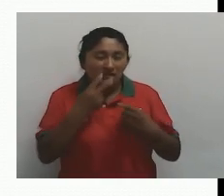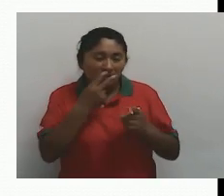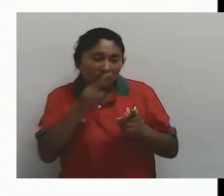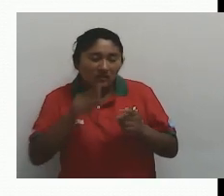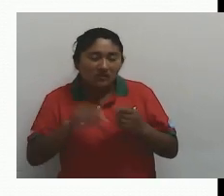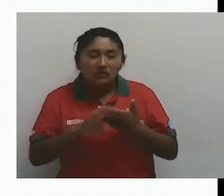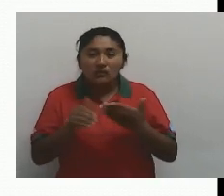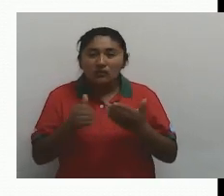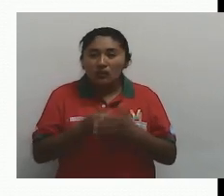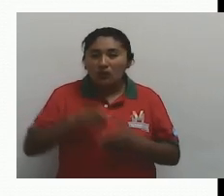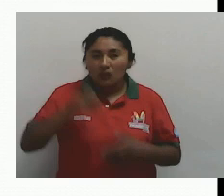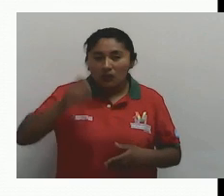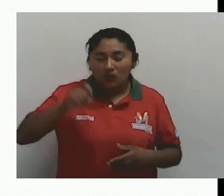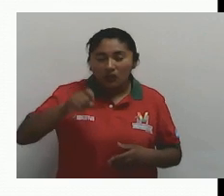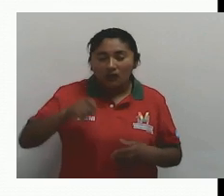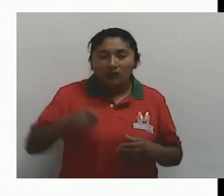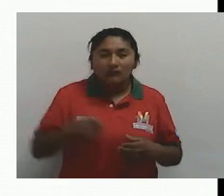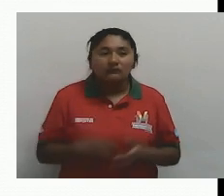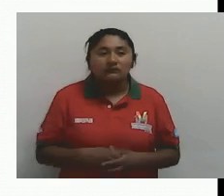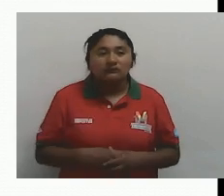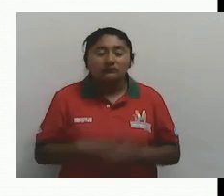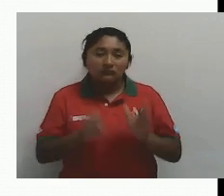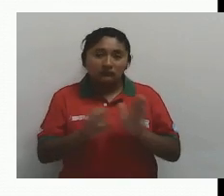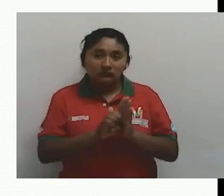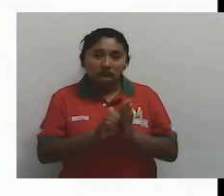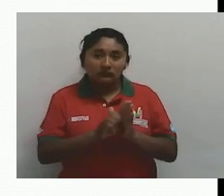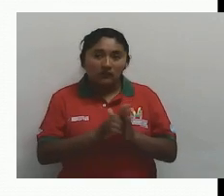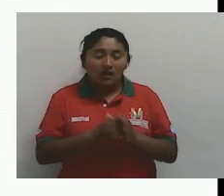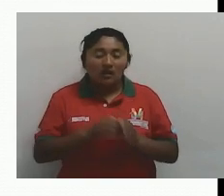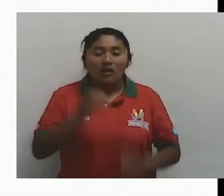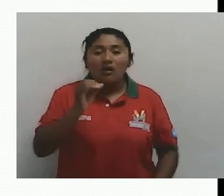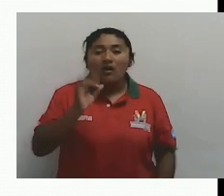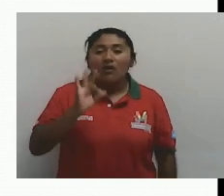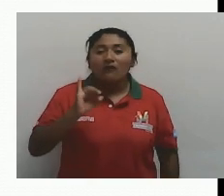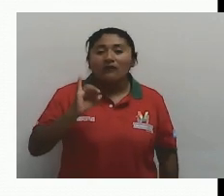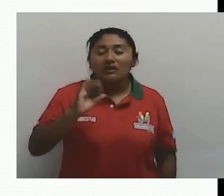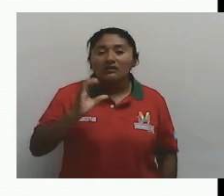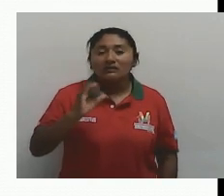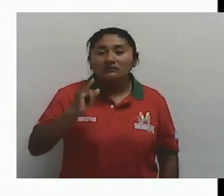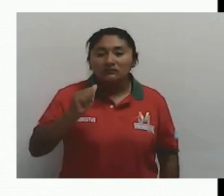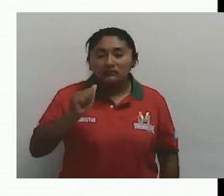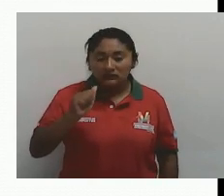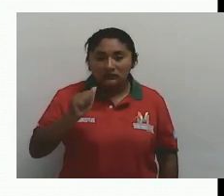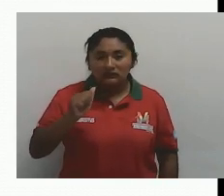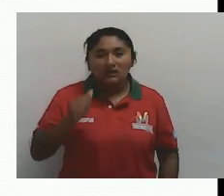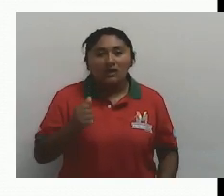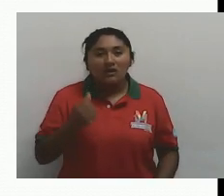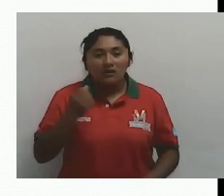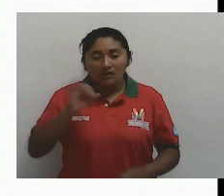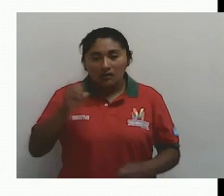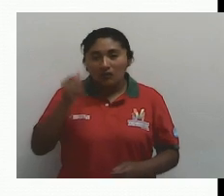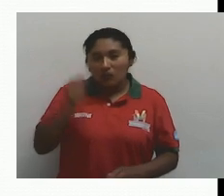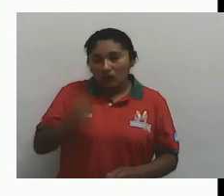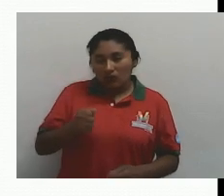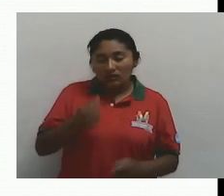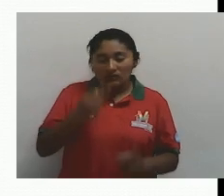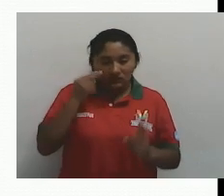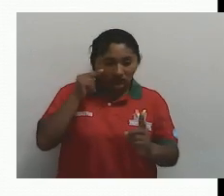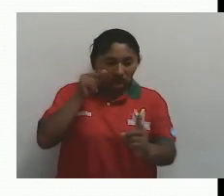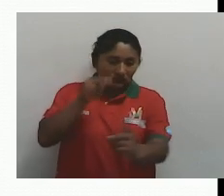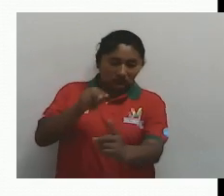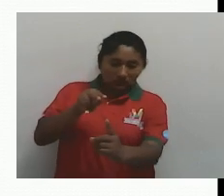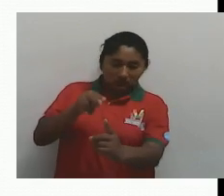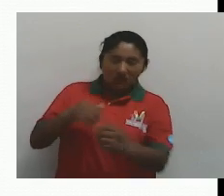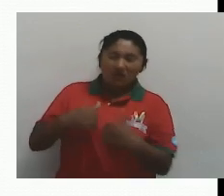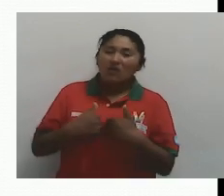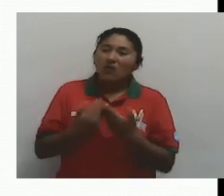en el evento, tenemos el privilegio de que vamos a inaugurar una piscina de 50 metros. Entonces vamos a poder